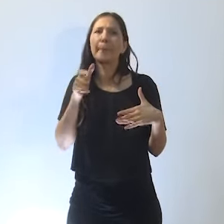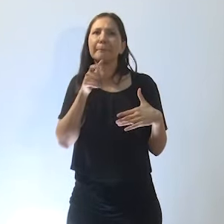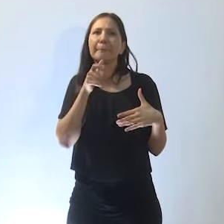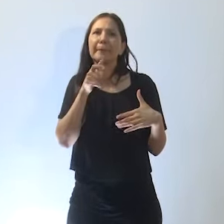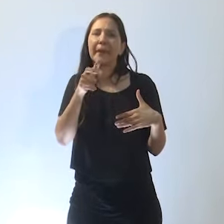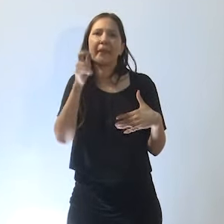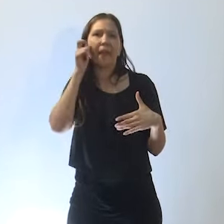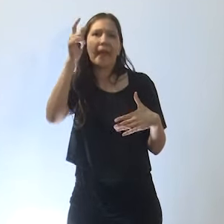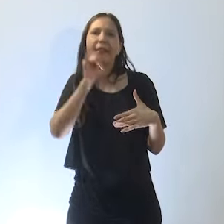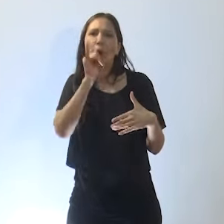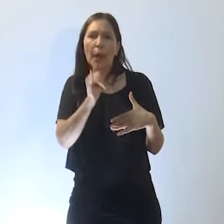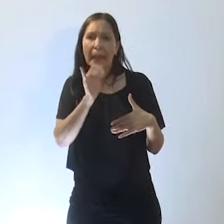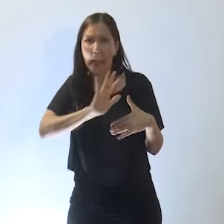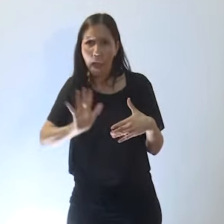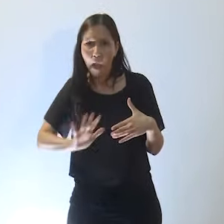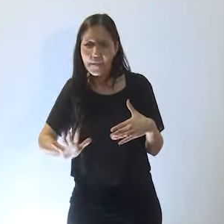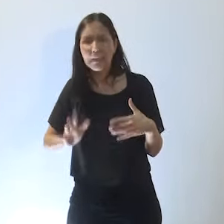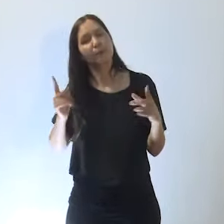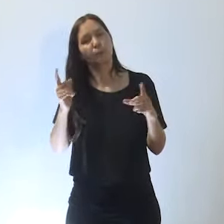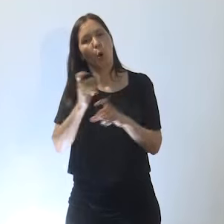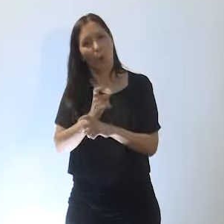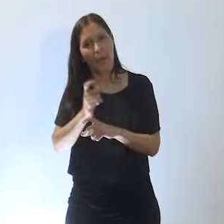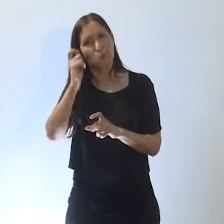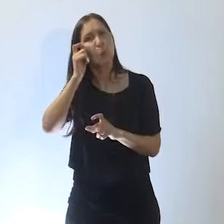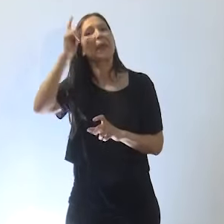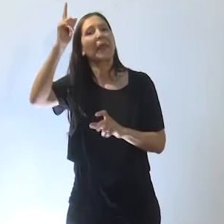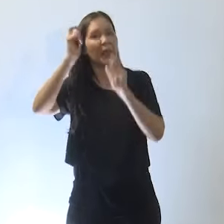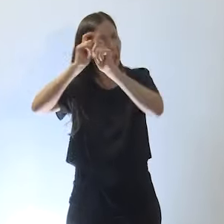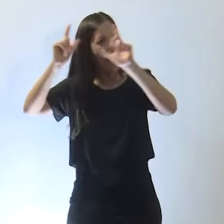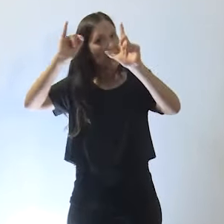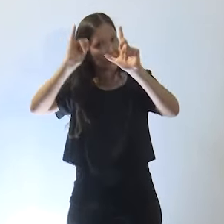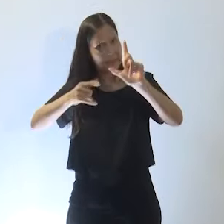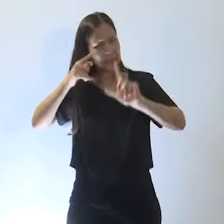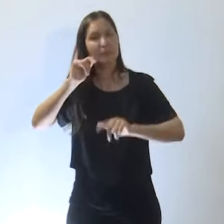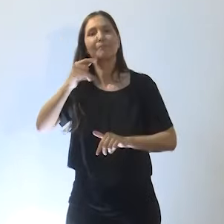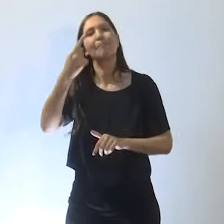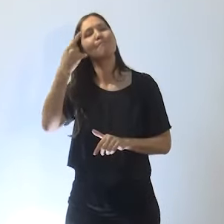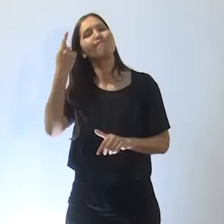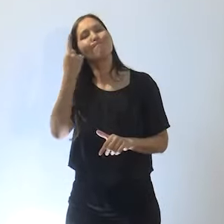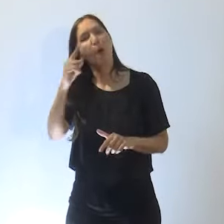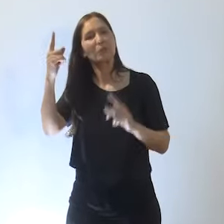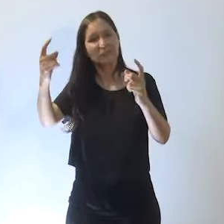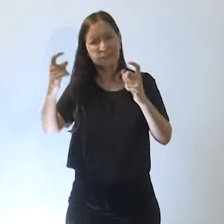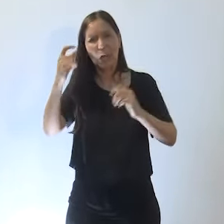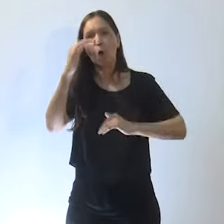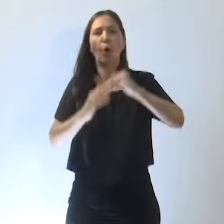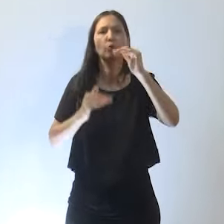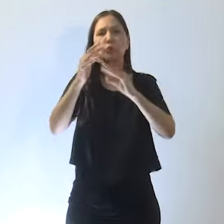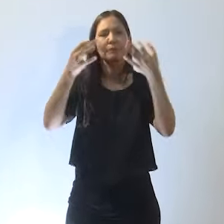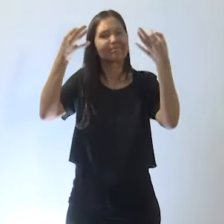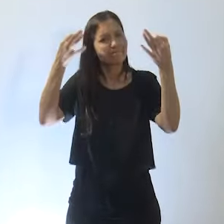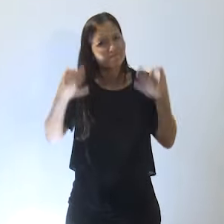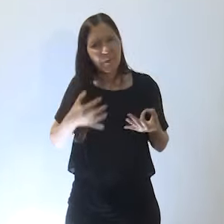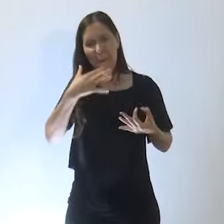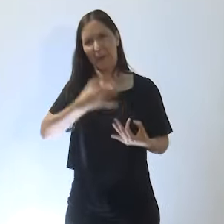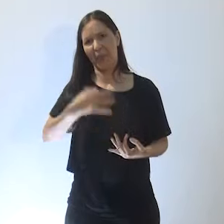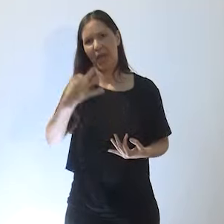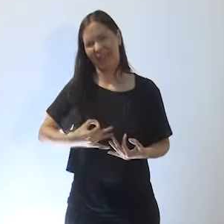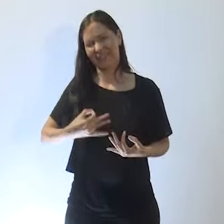buenísimo pero debemos traducirla en cosas concretas en construir espacios colectivos construir espacios de debate